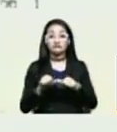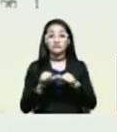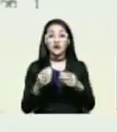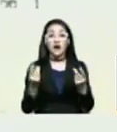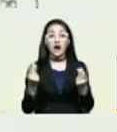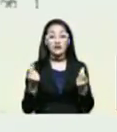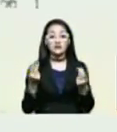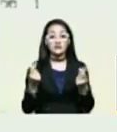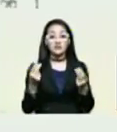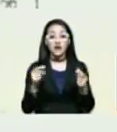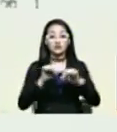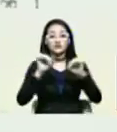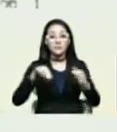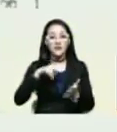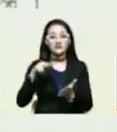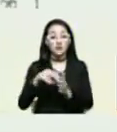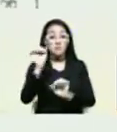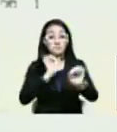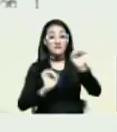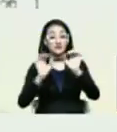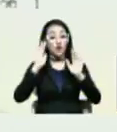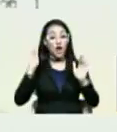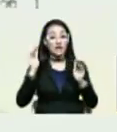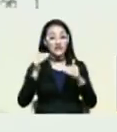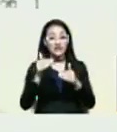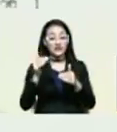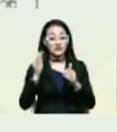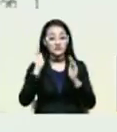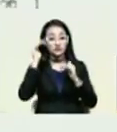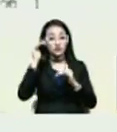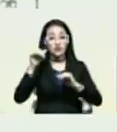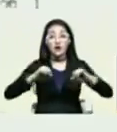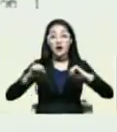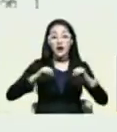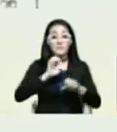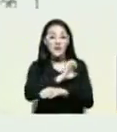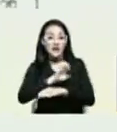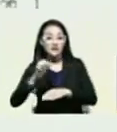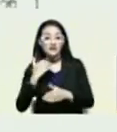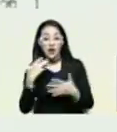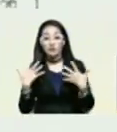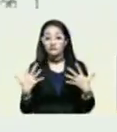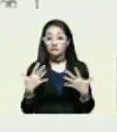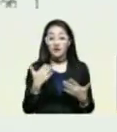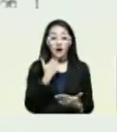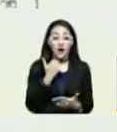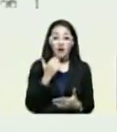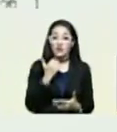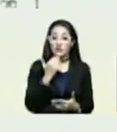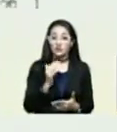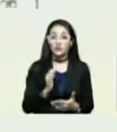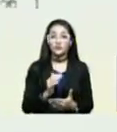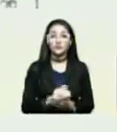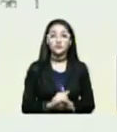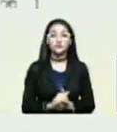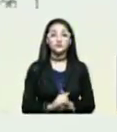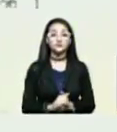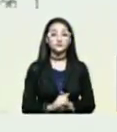Sistema Nacional de Prevención de Atención de Emergencia y Desastre para cualquier actuación en estos casos. Eso